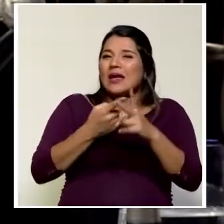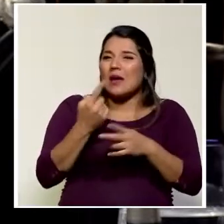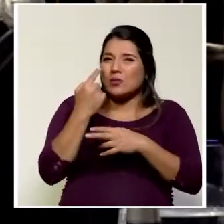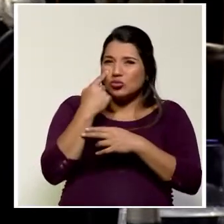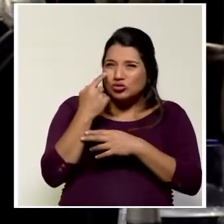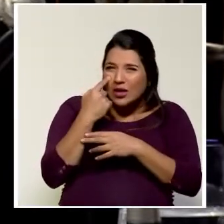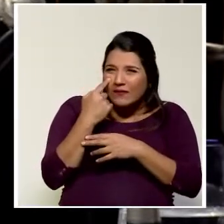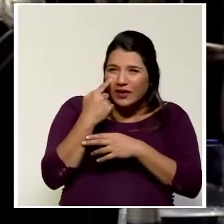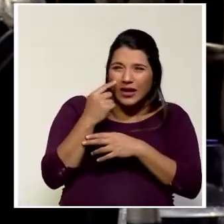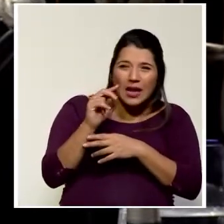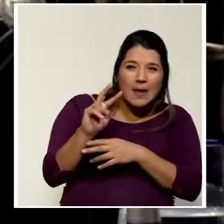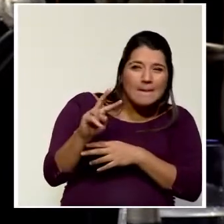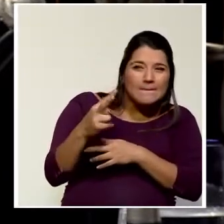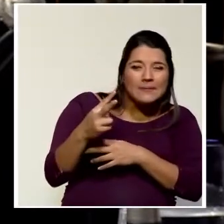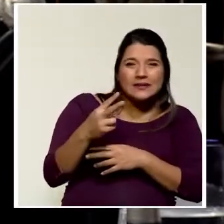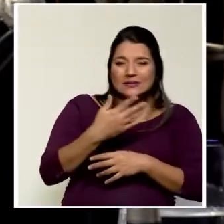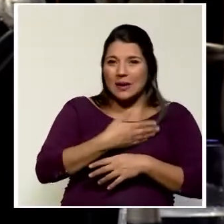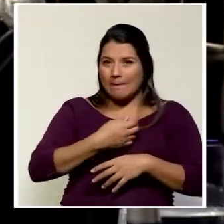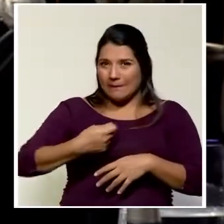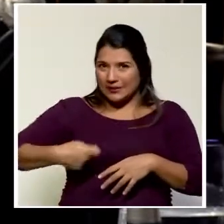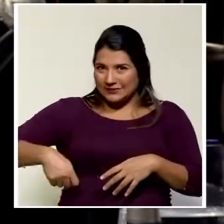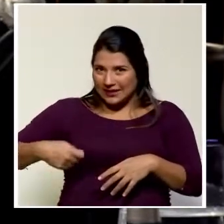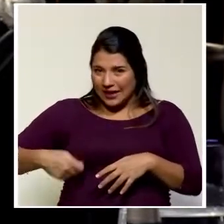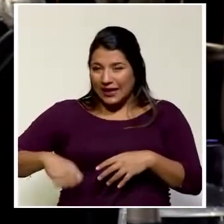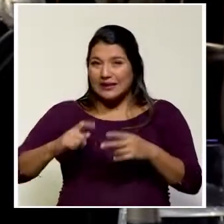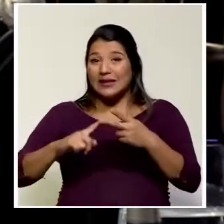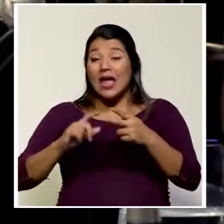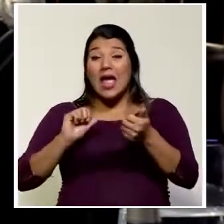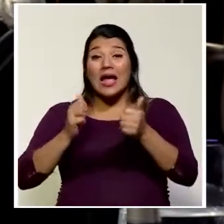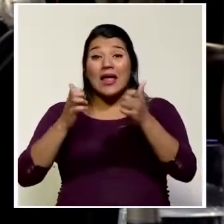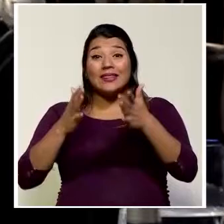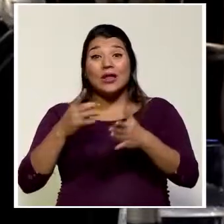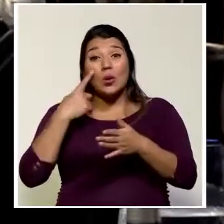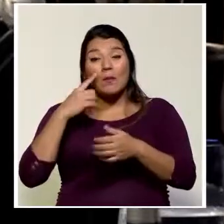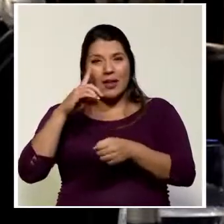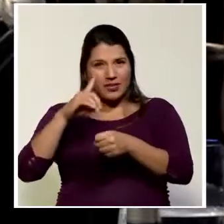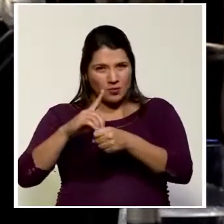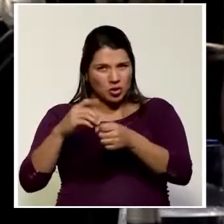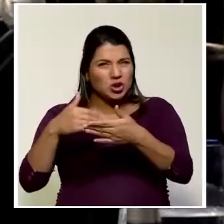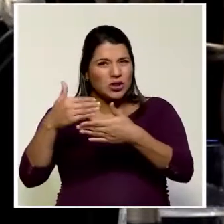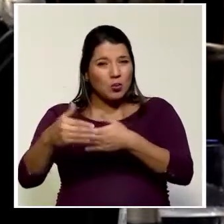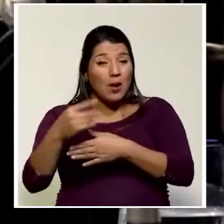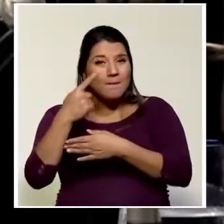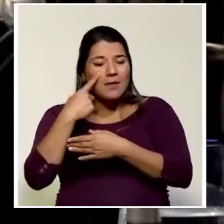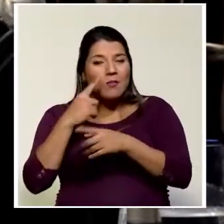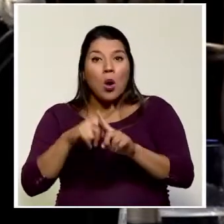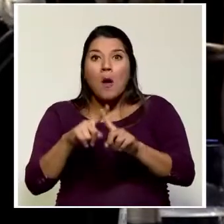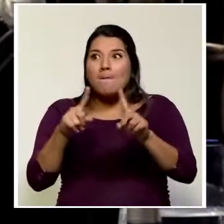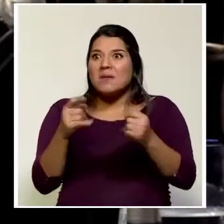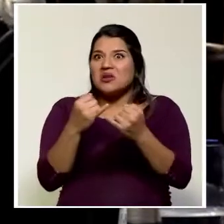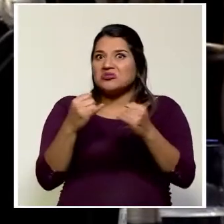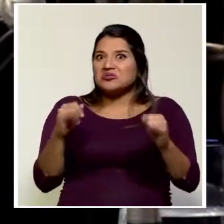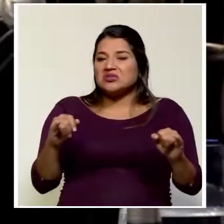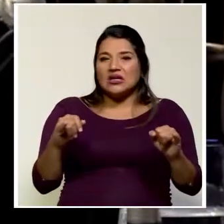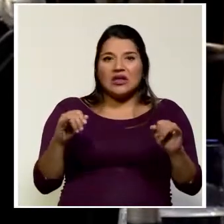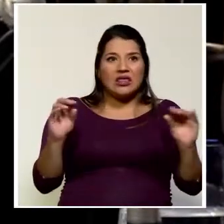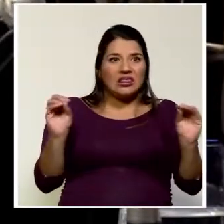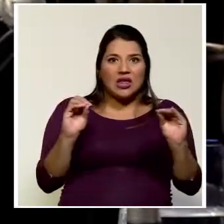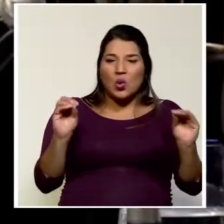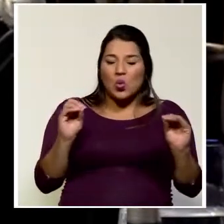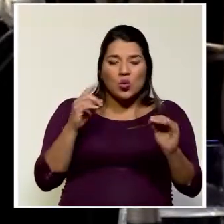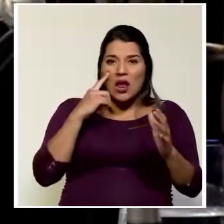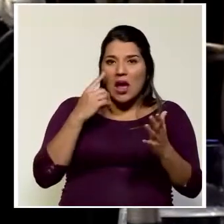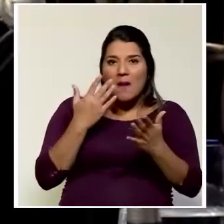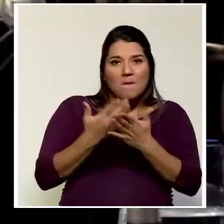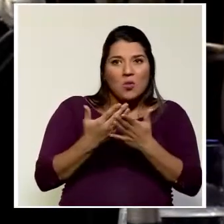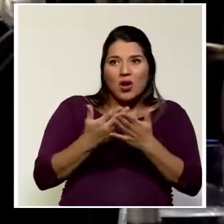candidatos a vicepresidencias y tal, y candidatos a diputaciones también, pero sin un sustento, sin un